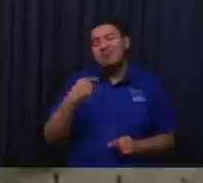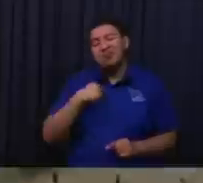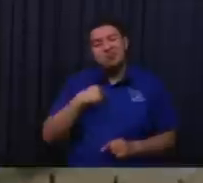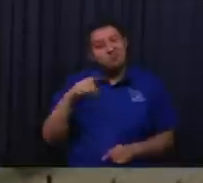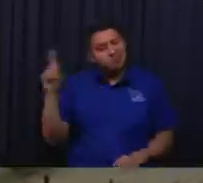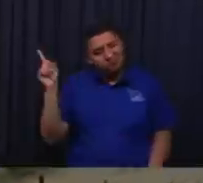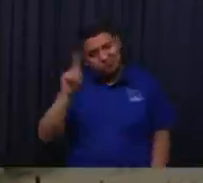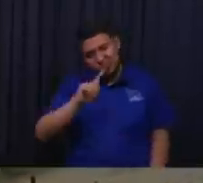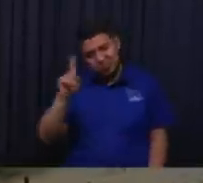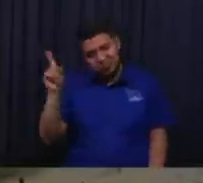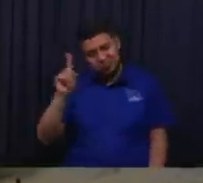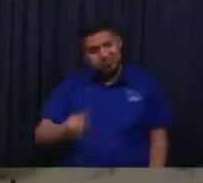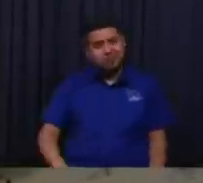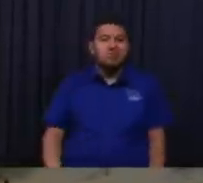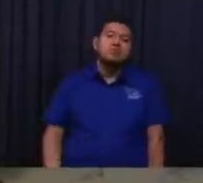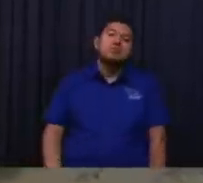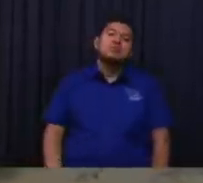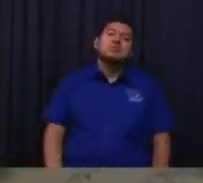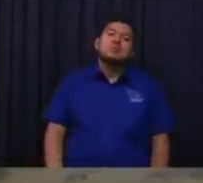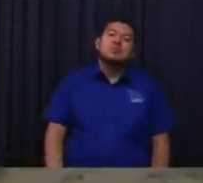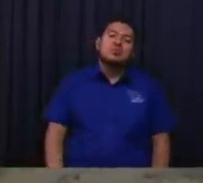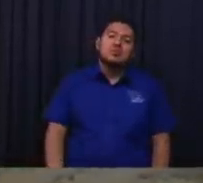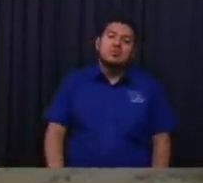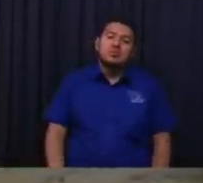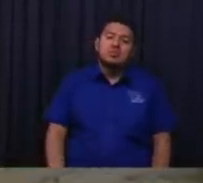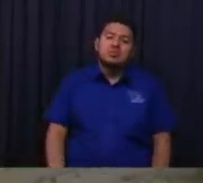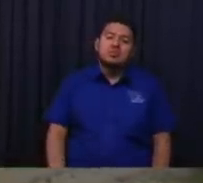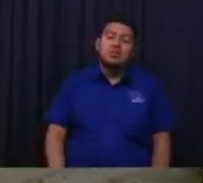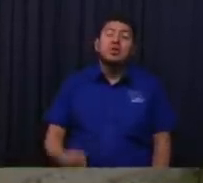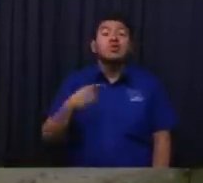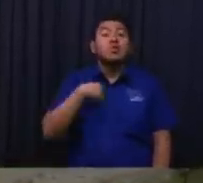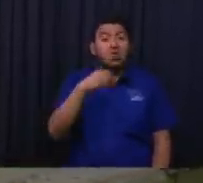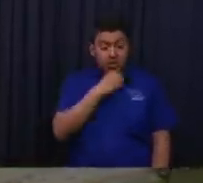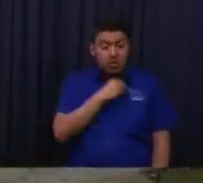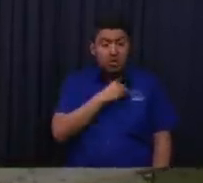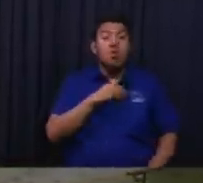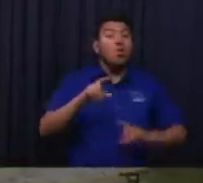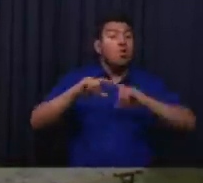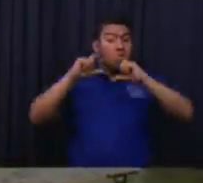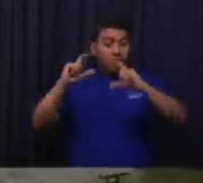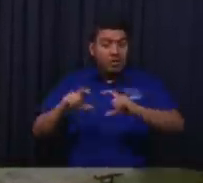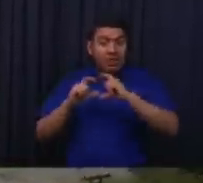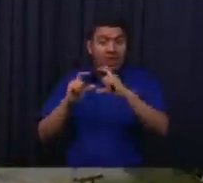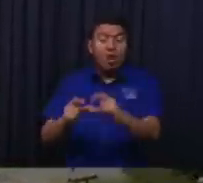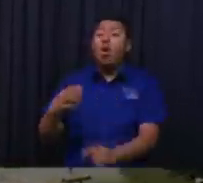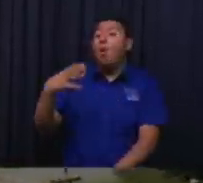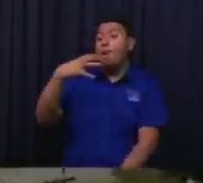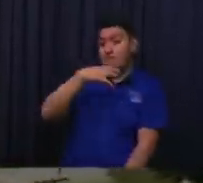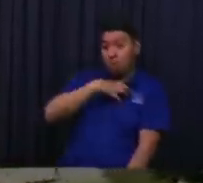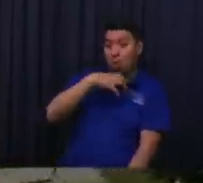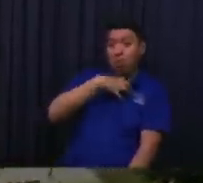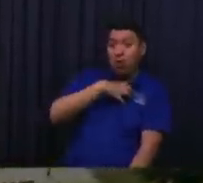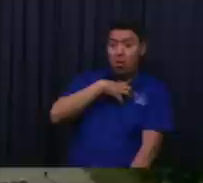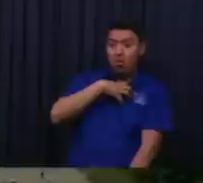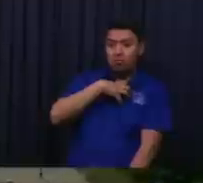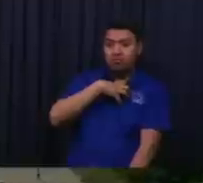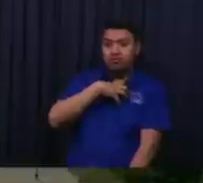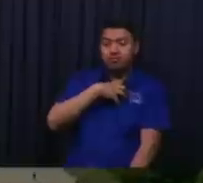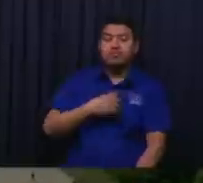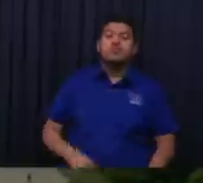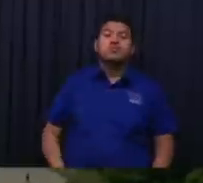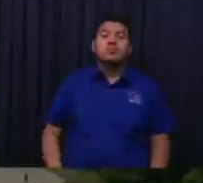dejé descuidado. ¿Cuántos quieren cuidar lo propio? Porque mire, a muchos de nosotros nos van a pedir